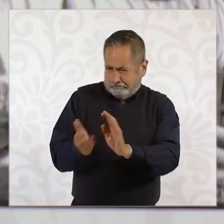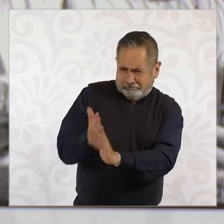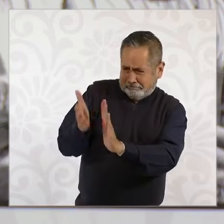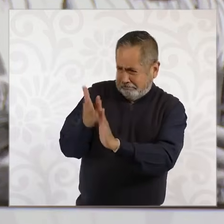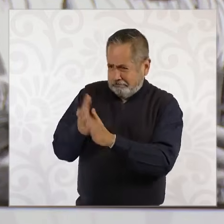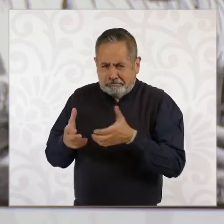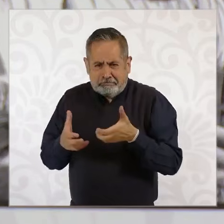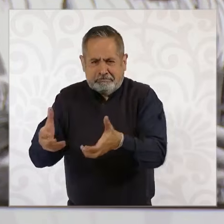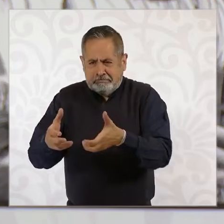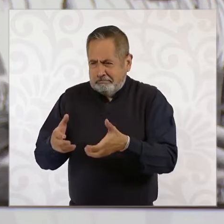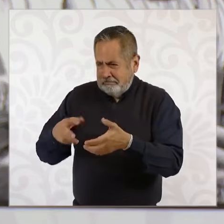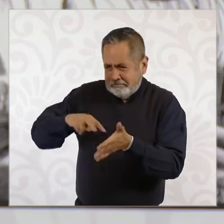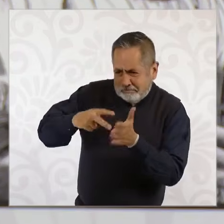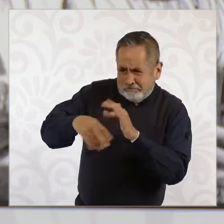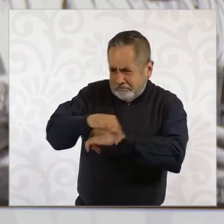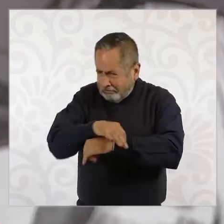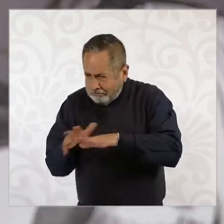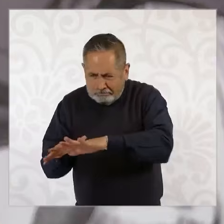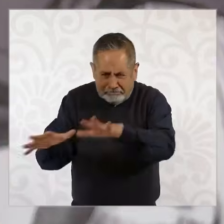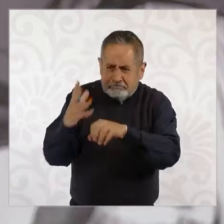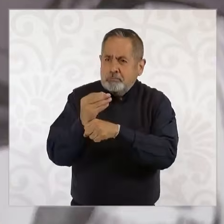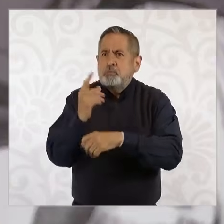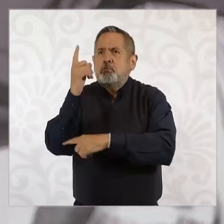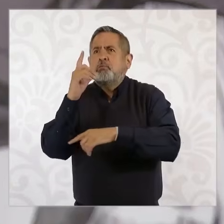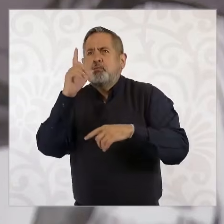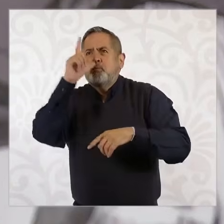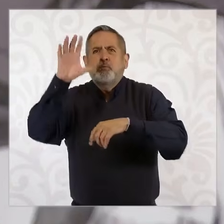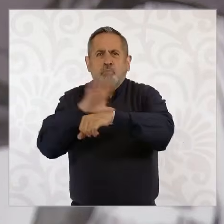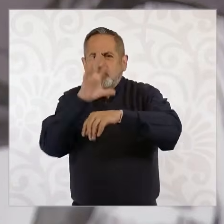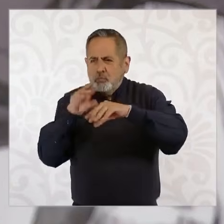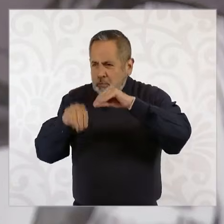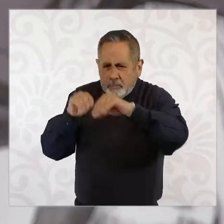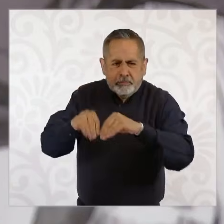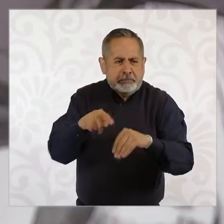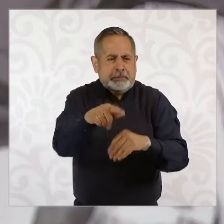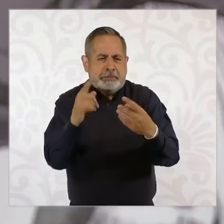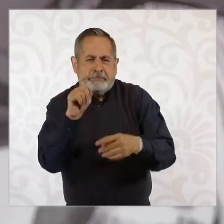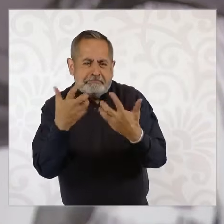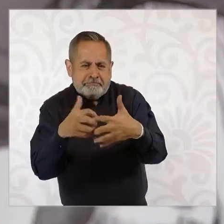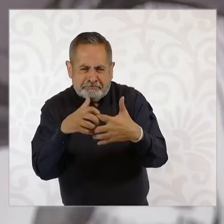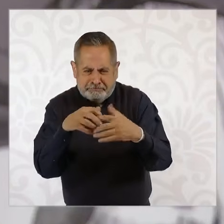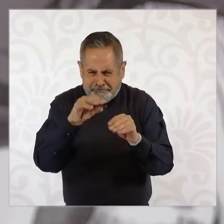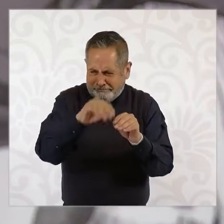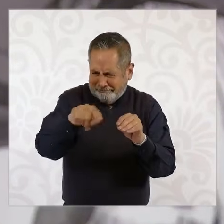las calles, llevan electricidad, una planta de tratamiento,